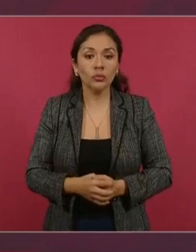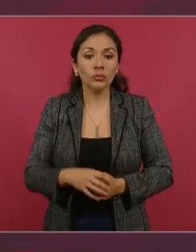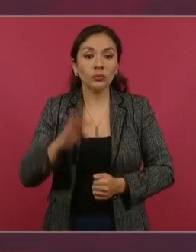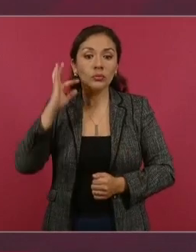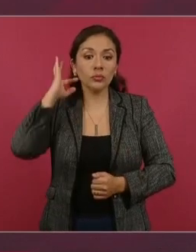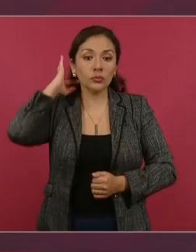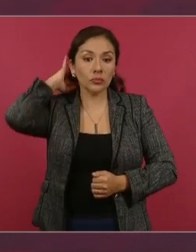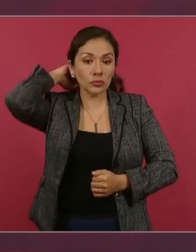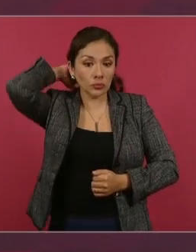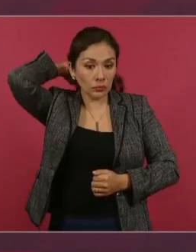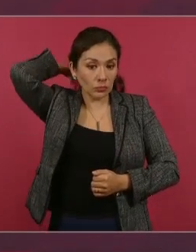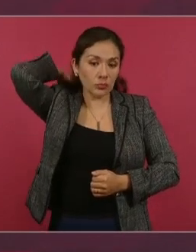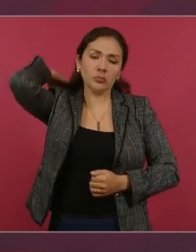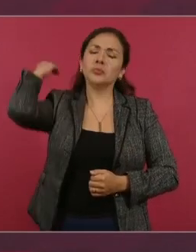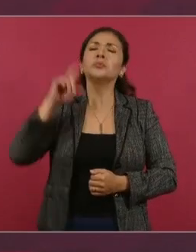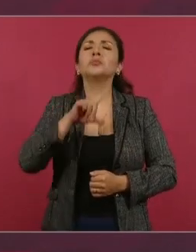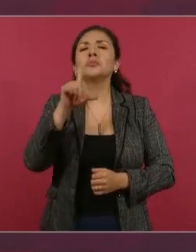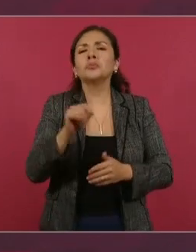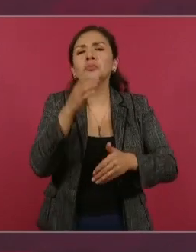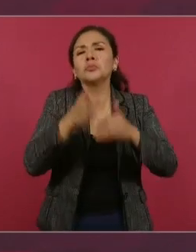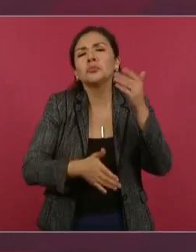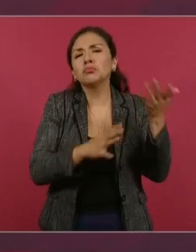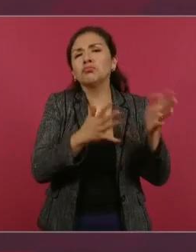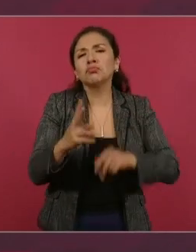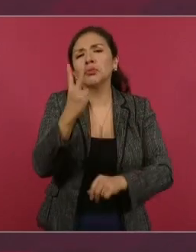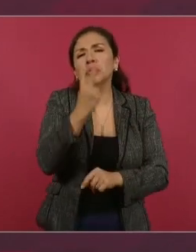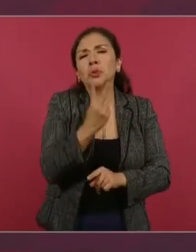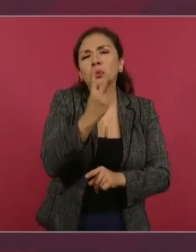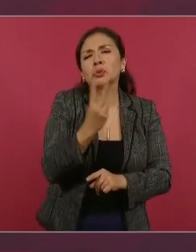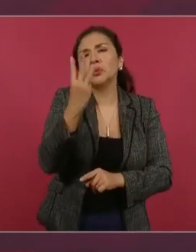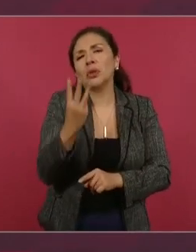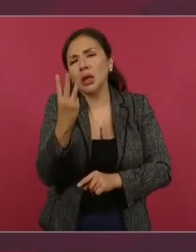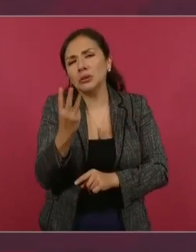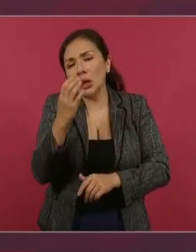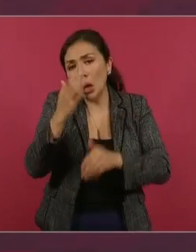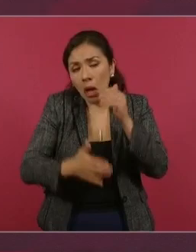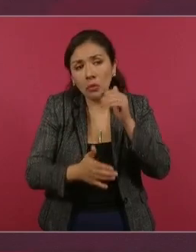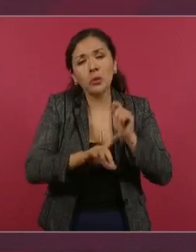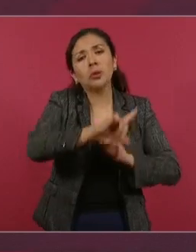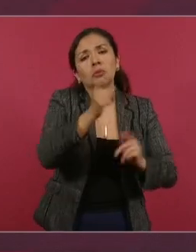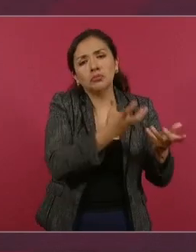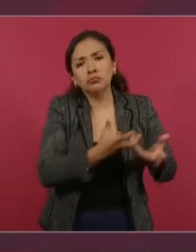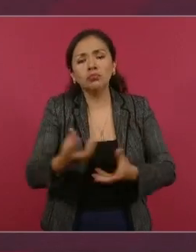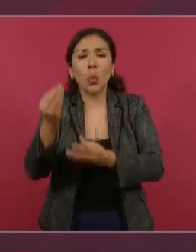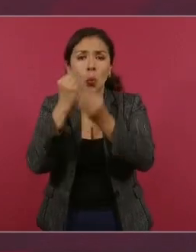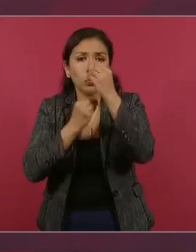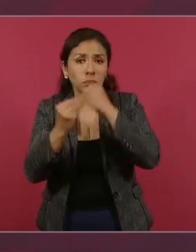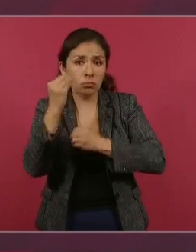Y luego a las 2, 3 de la tarde comemos